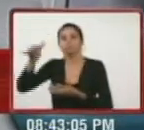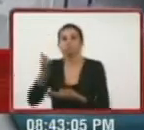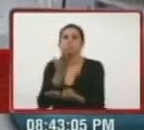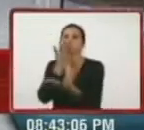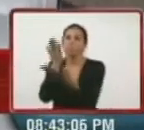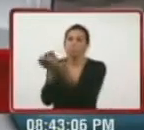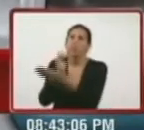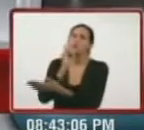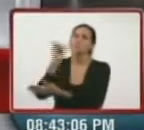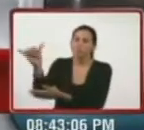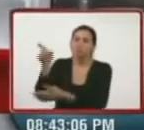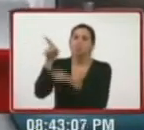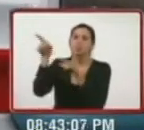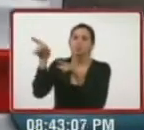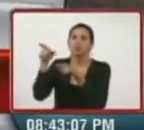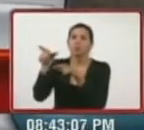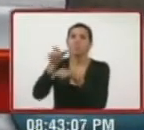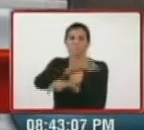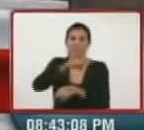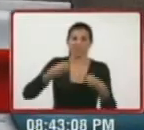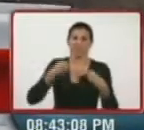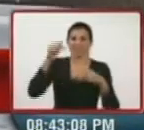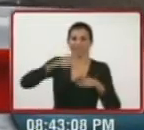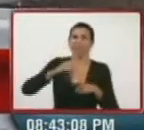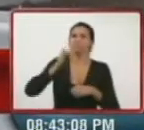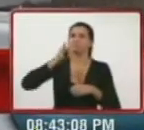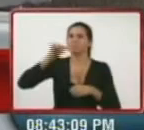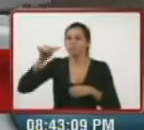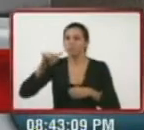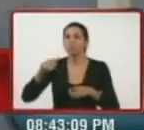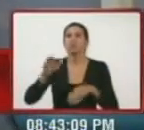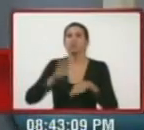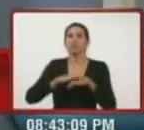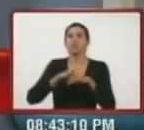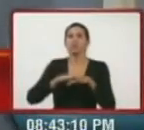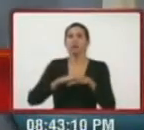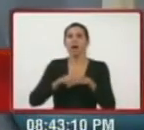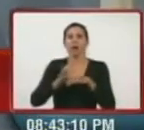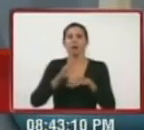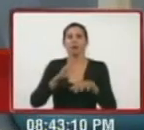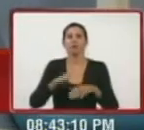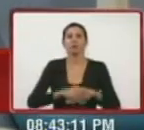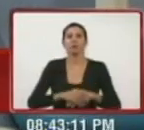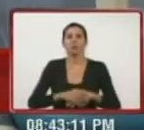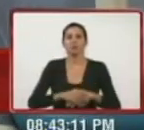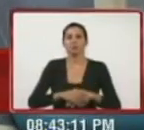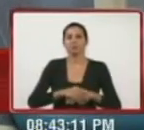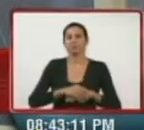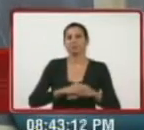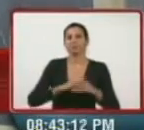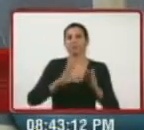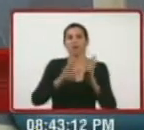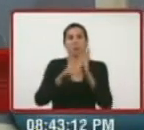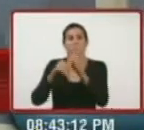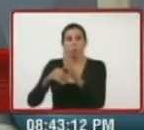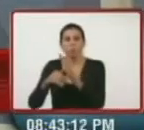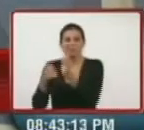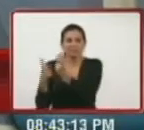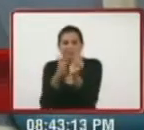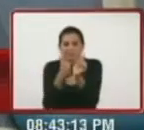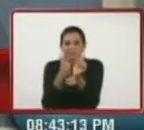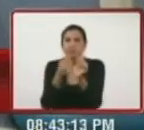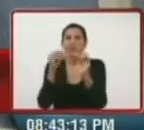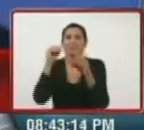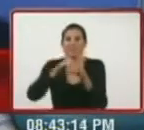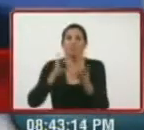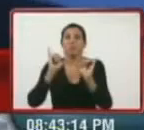denuncia los habitantes porque denunciaban secuestro y asedio dentro de su misma comunidad y enfatizaban y le hacían